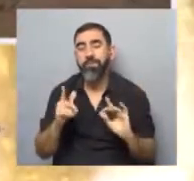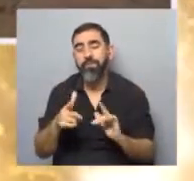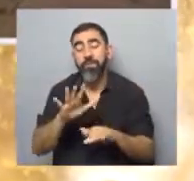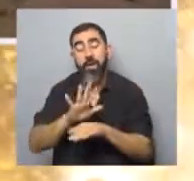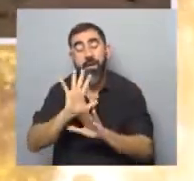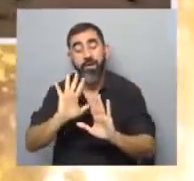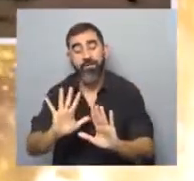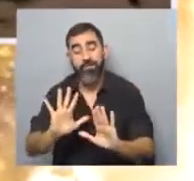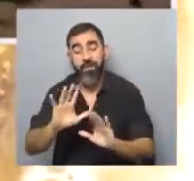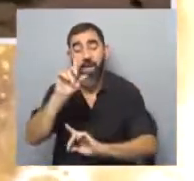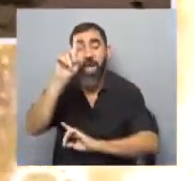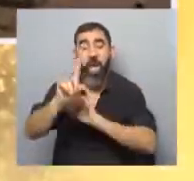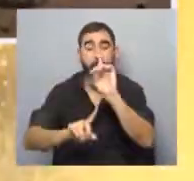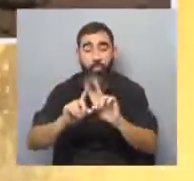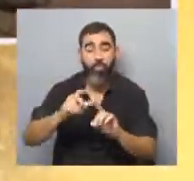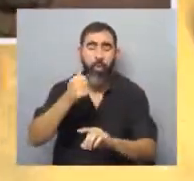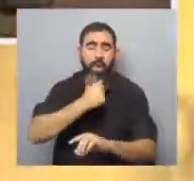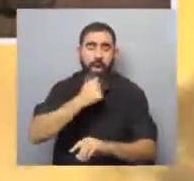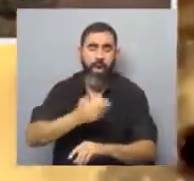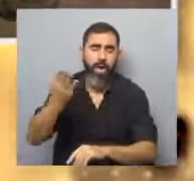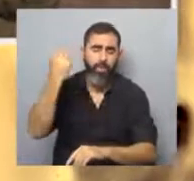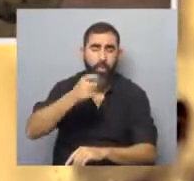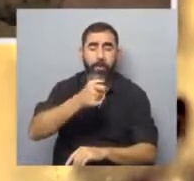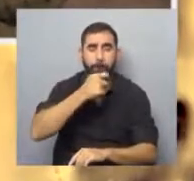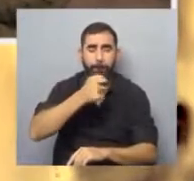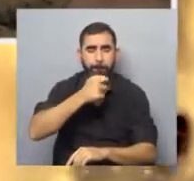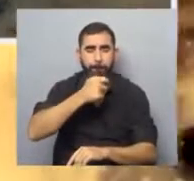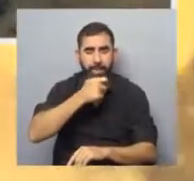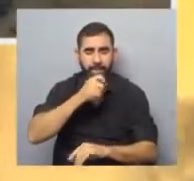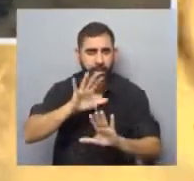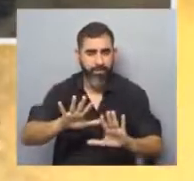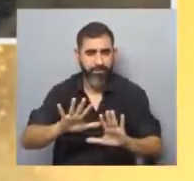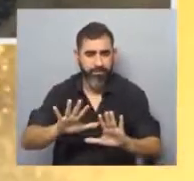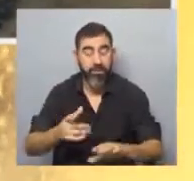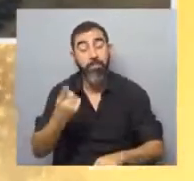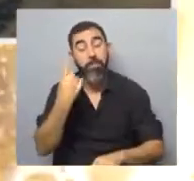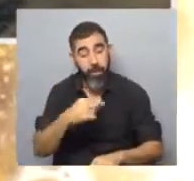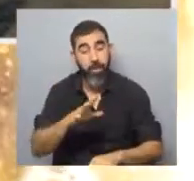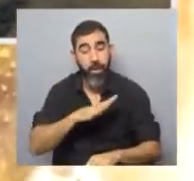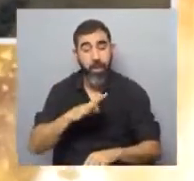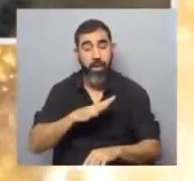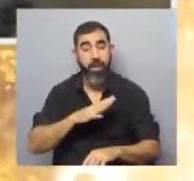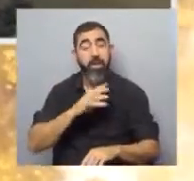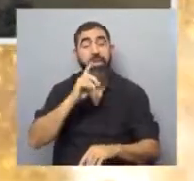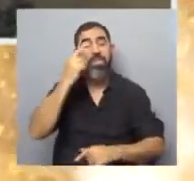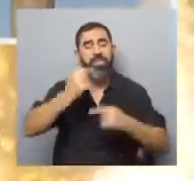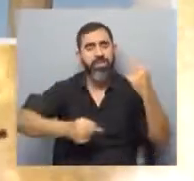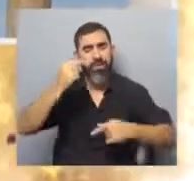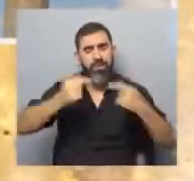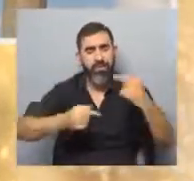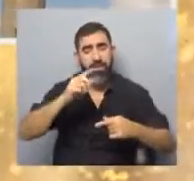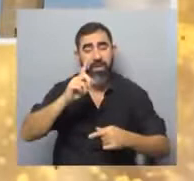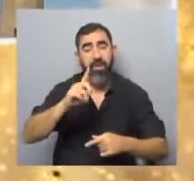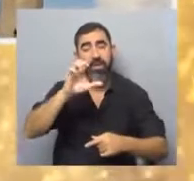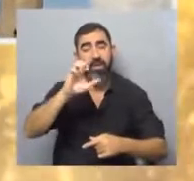pasa en algunos lugares por la antigüedad de nuestras rocas que están muy erosionadas, pero tenemos una geodiversidad. Esta es